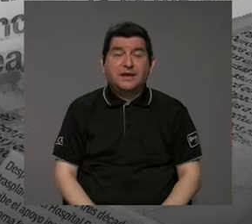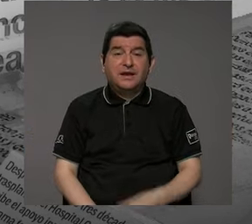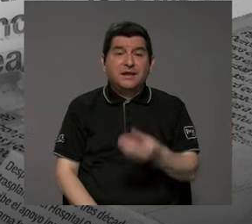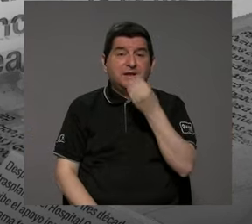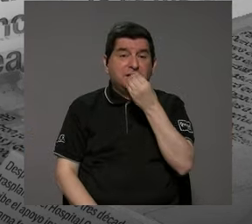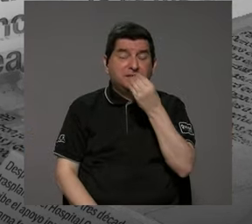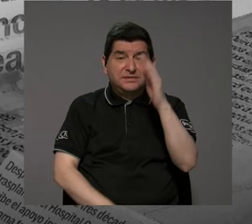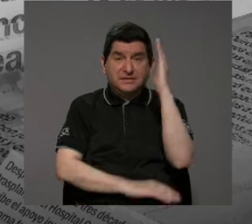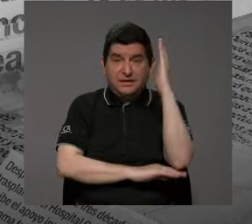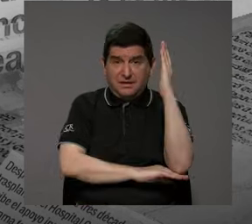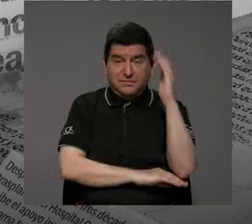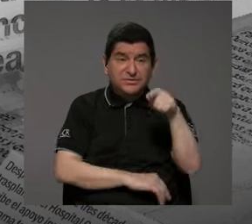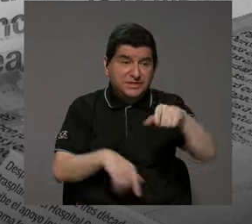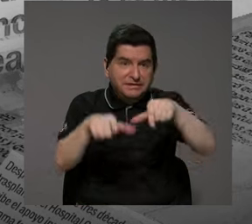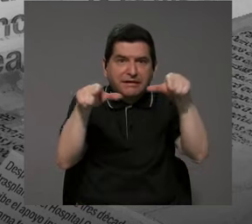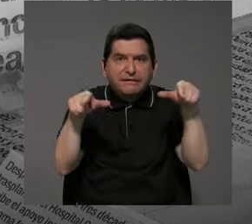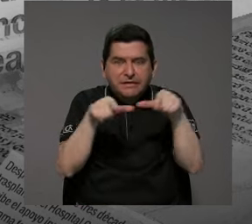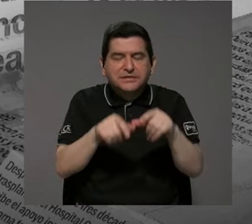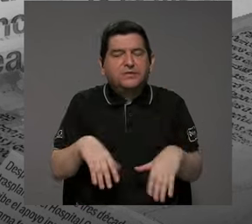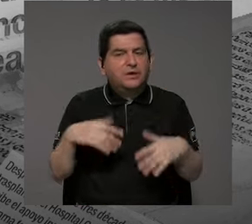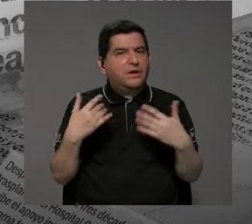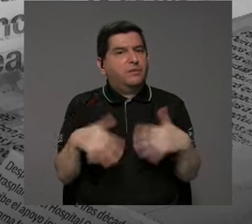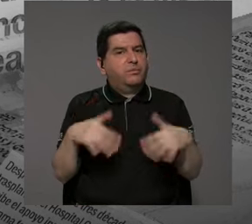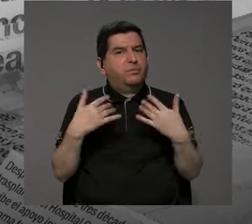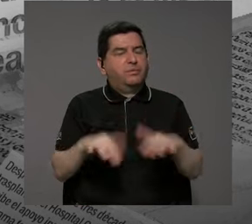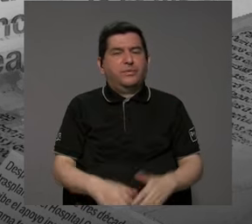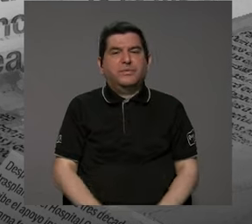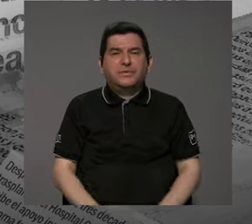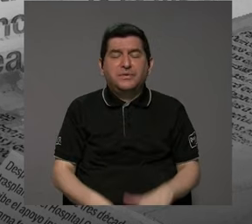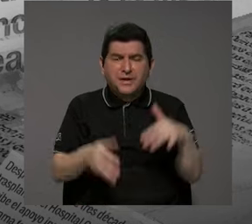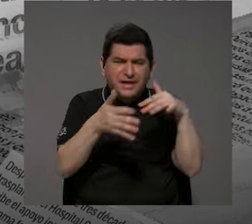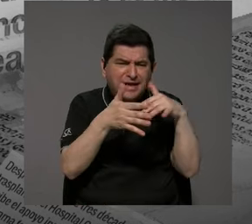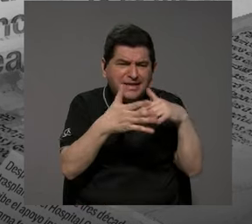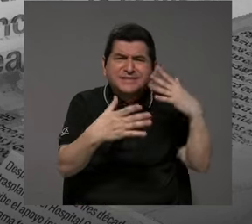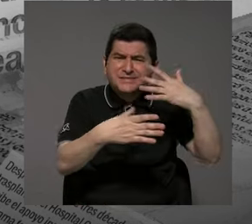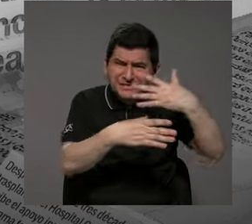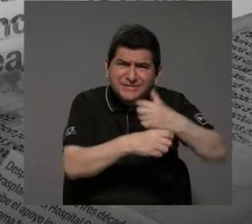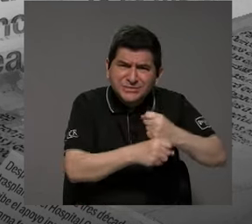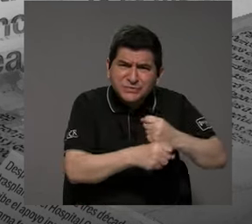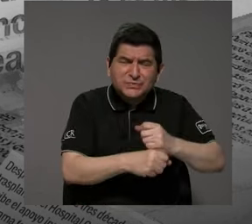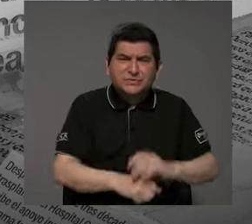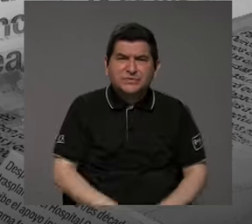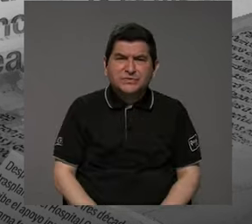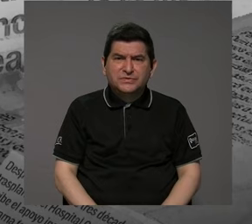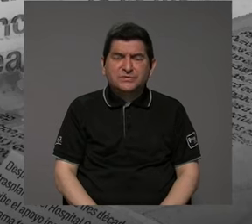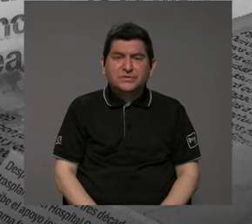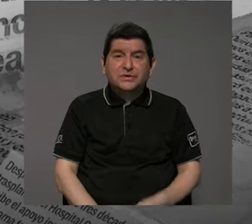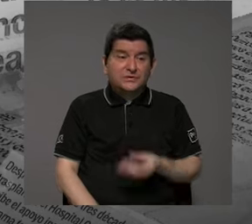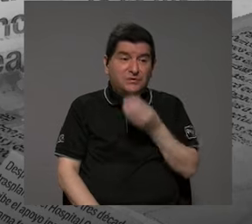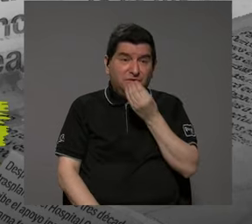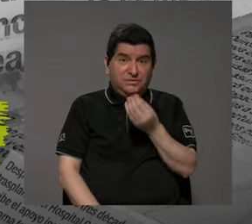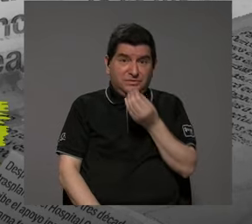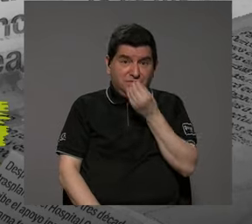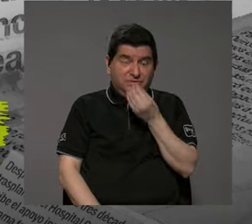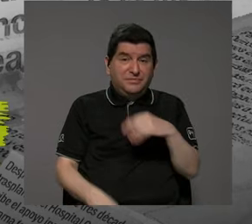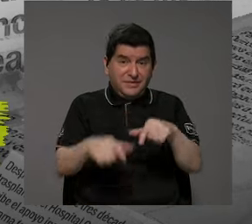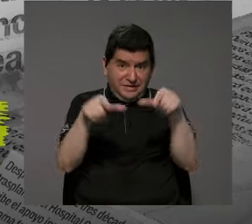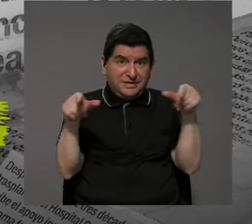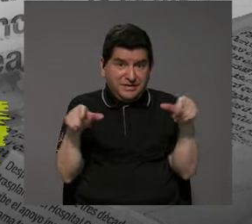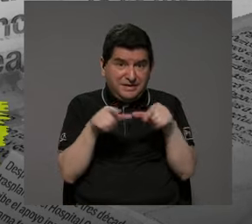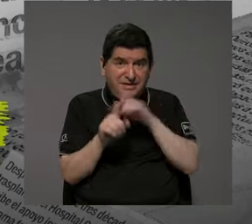almorzar ahí se las trae cuando hicimos los estudios nosotros teníamos que comer Ahí en los